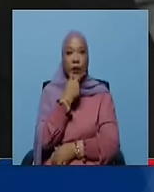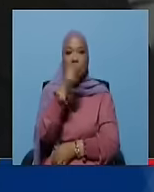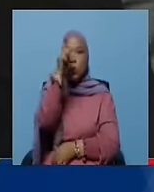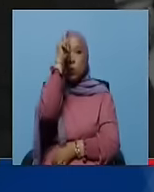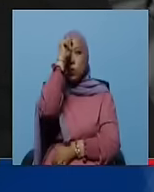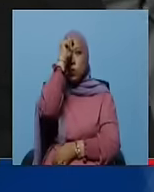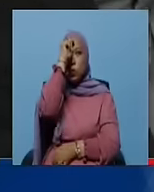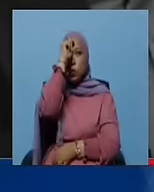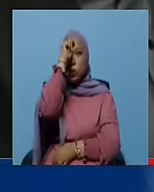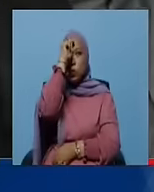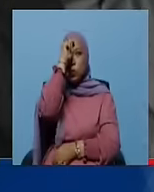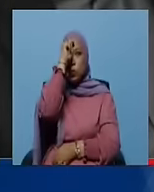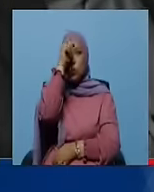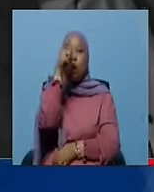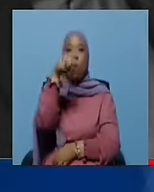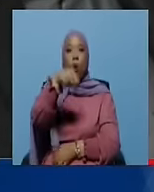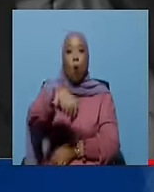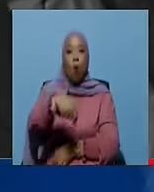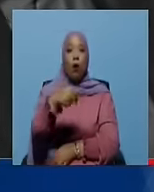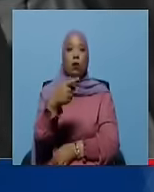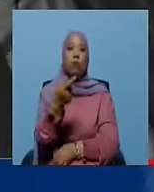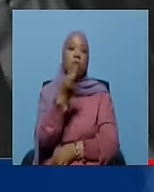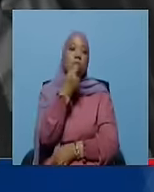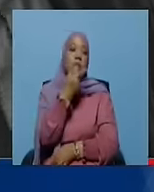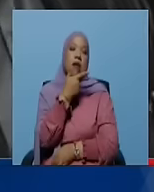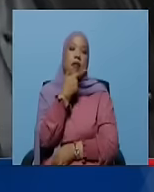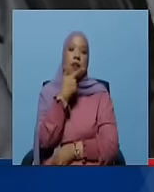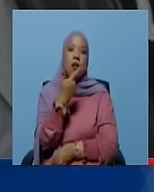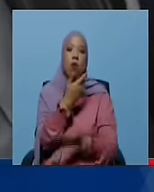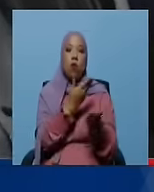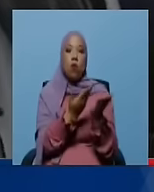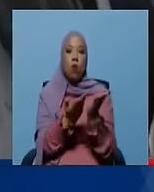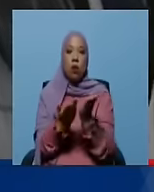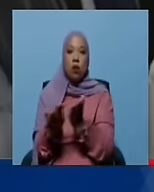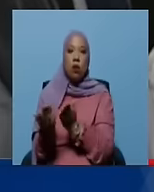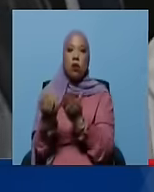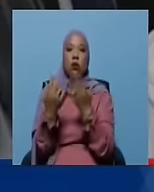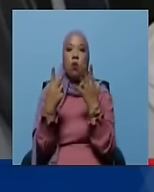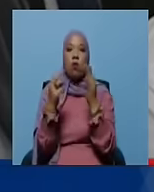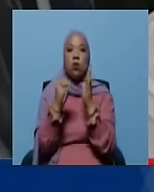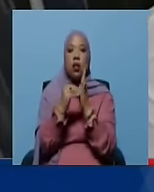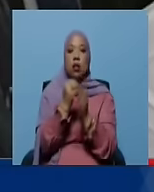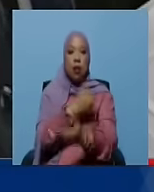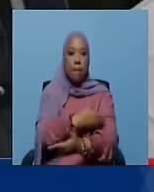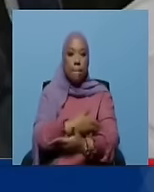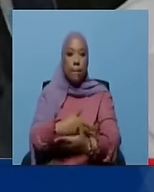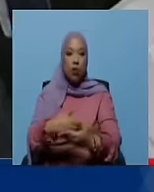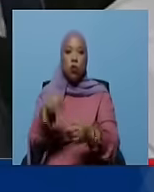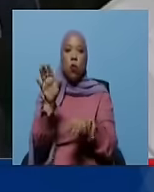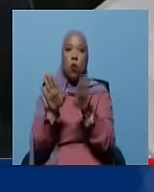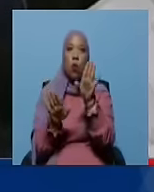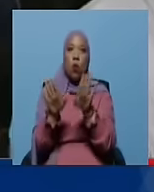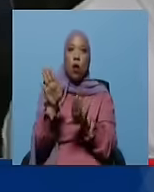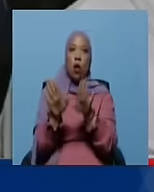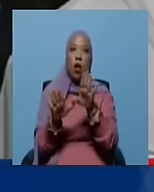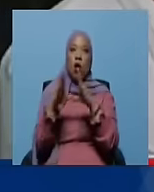Turquía. Turquía hoy por hoy recibe casi 80 millones de turistas al